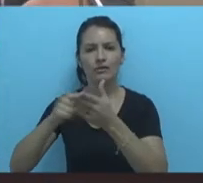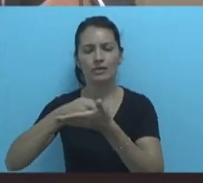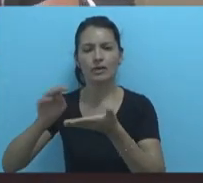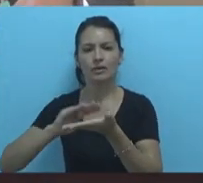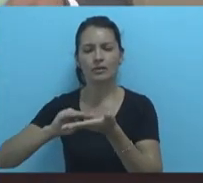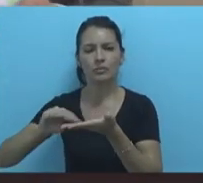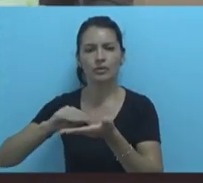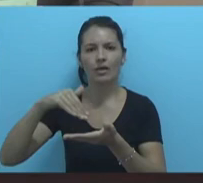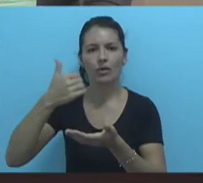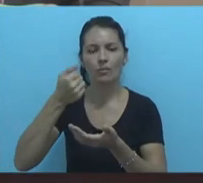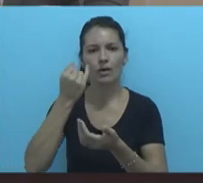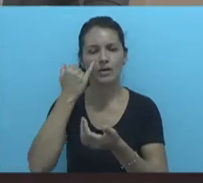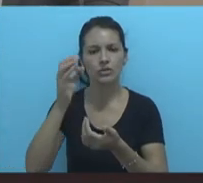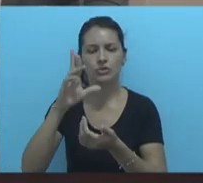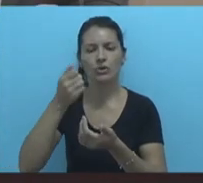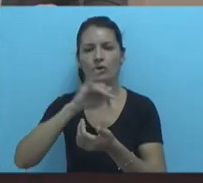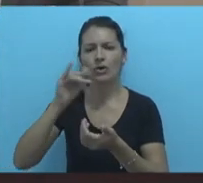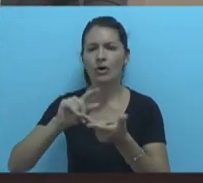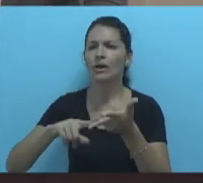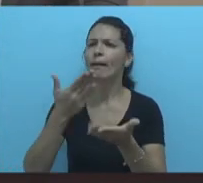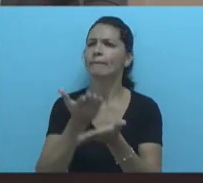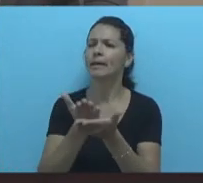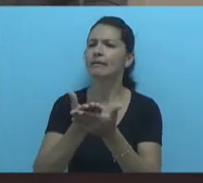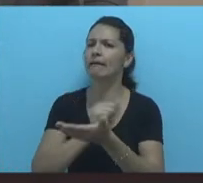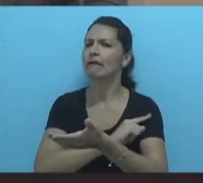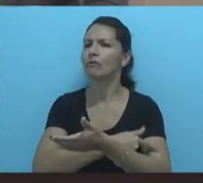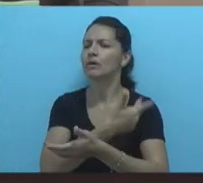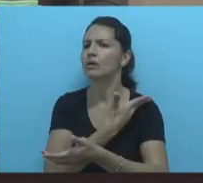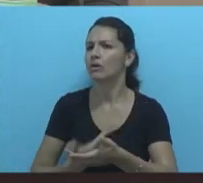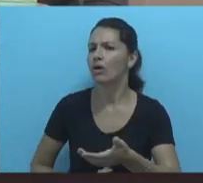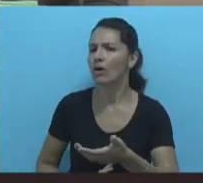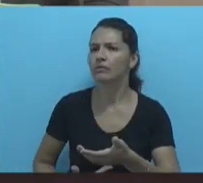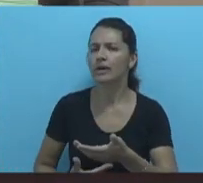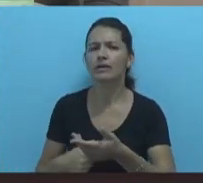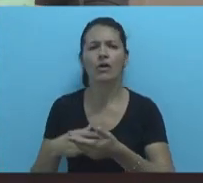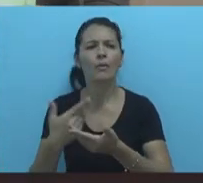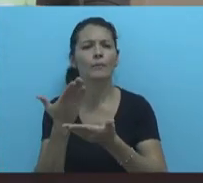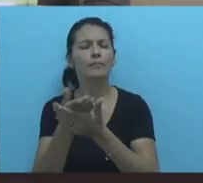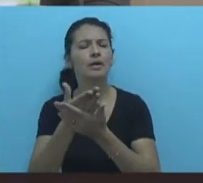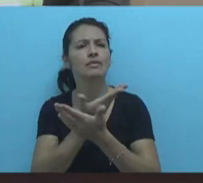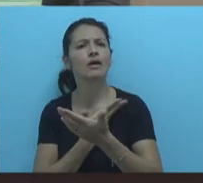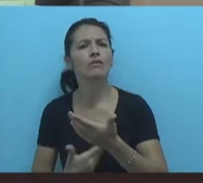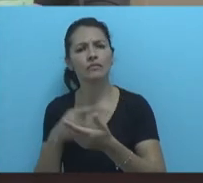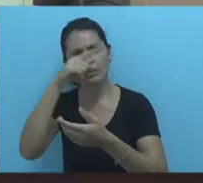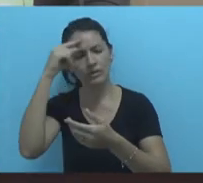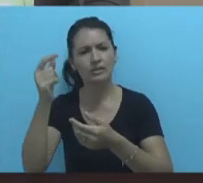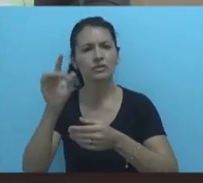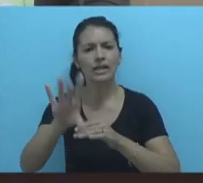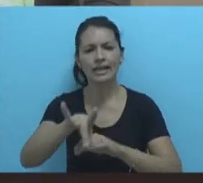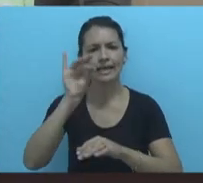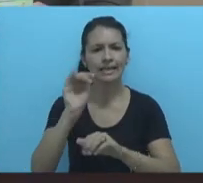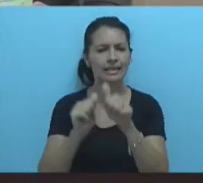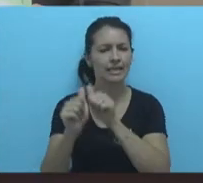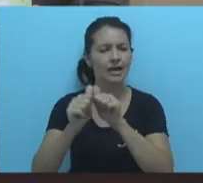diputado Mayoraz, por el cual se solicita se interceda ante el Gobierno Nacional a fin de que proceda al urgente llamado a licitación para la realización de la